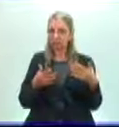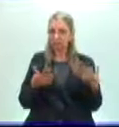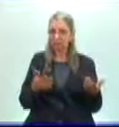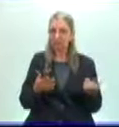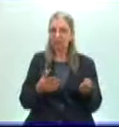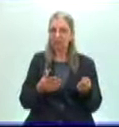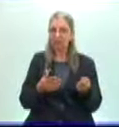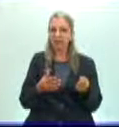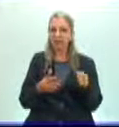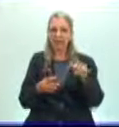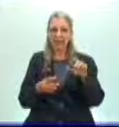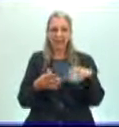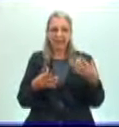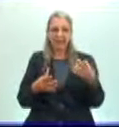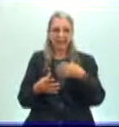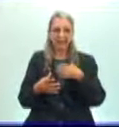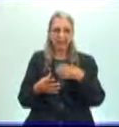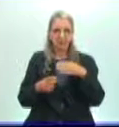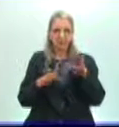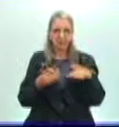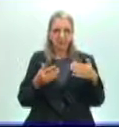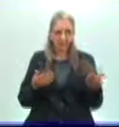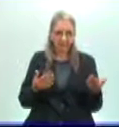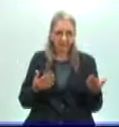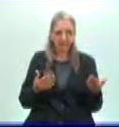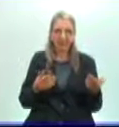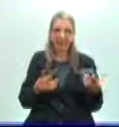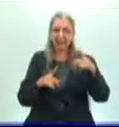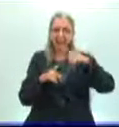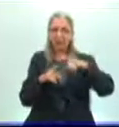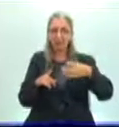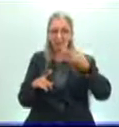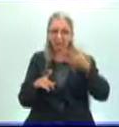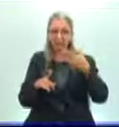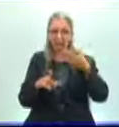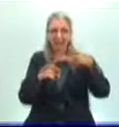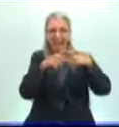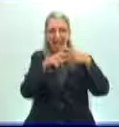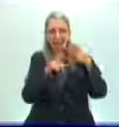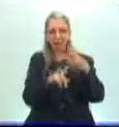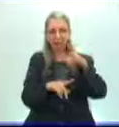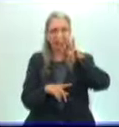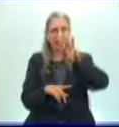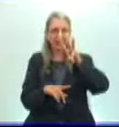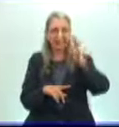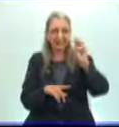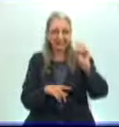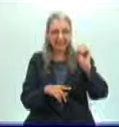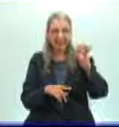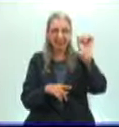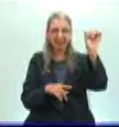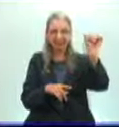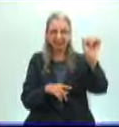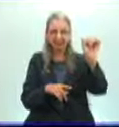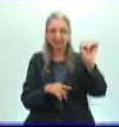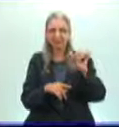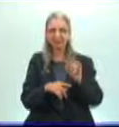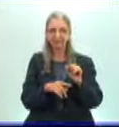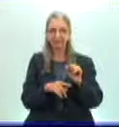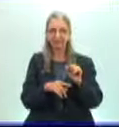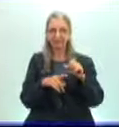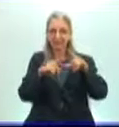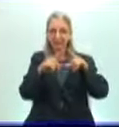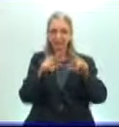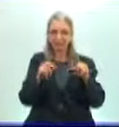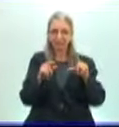muestro, es evidente que podemos aplicar el teorema del ángulo de 30 grados del triángulo rectángulo. Tenemos el ángulo que es 30